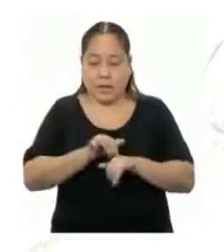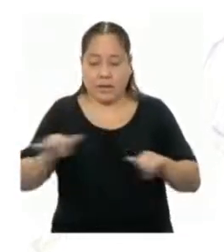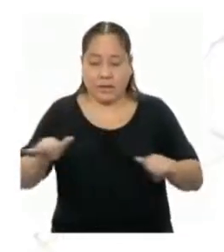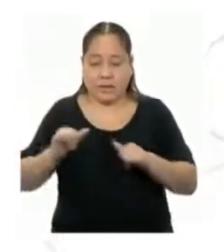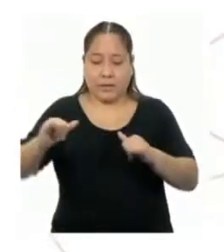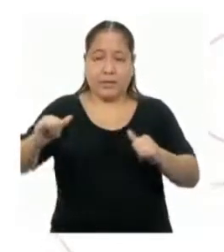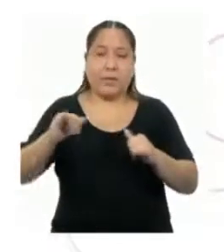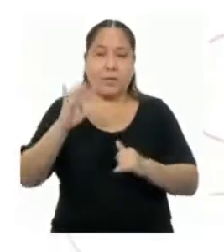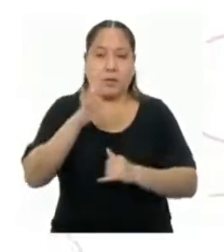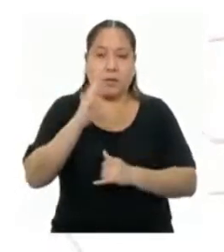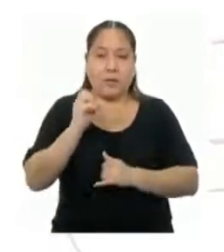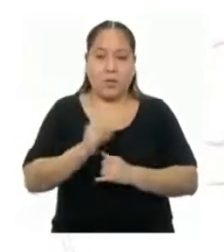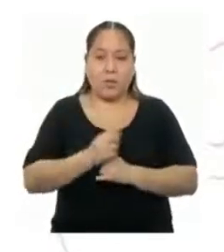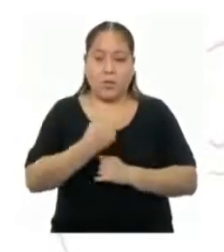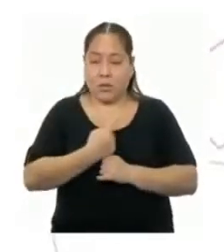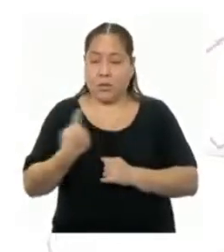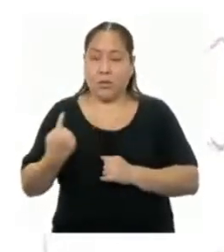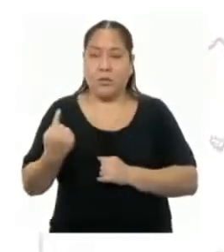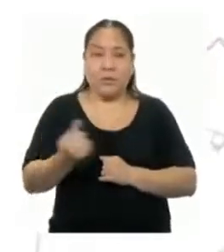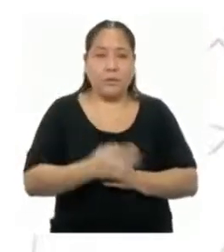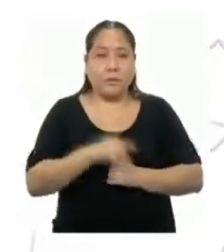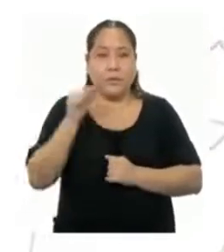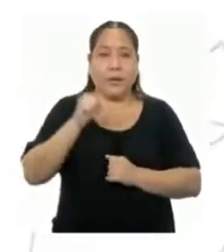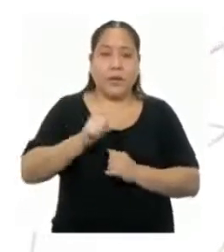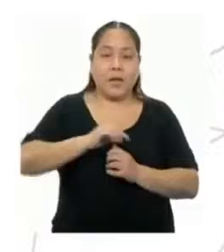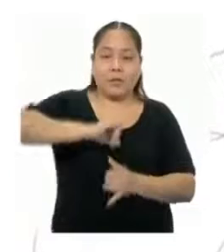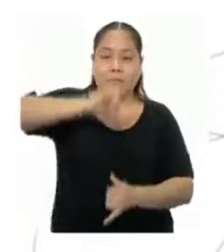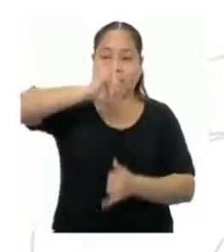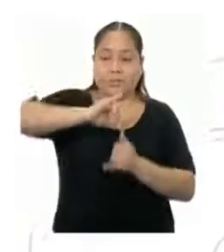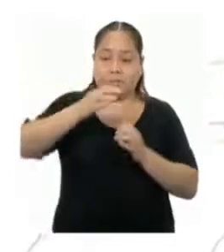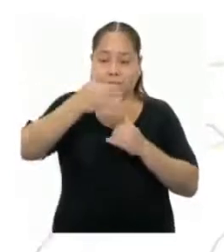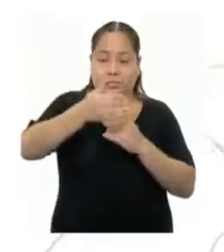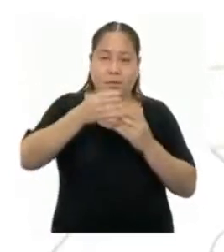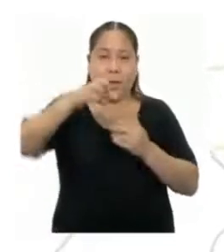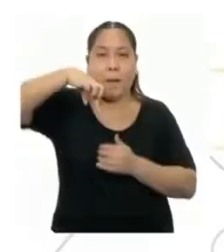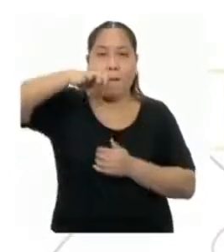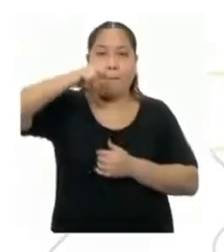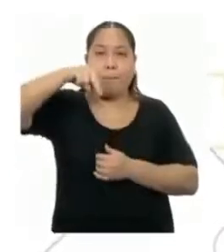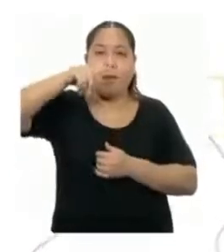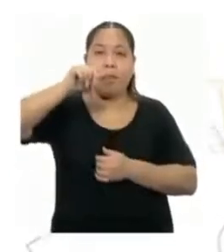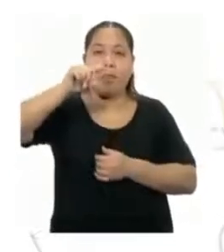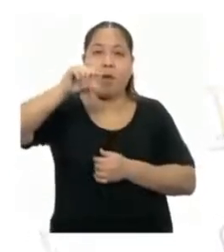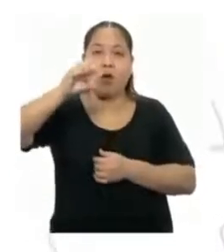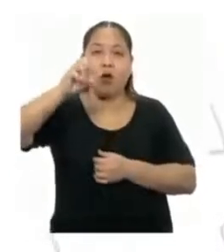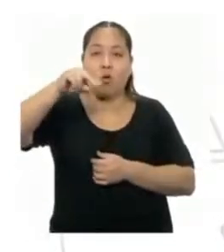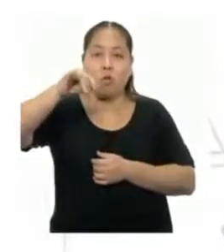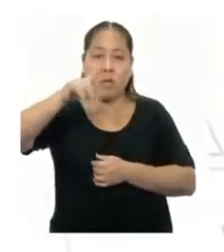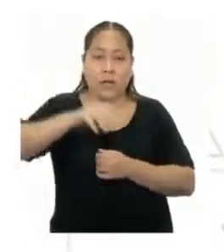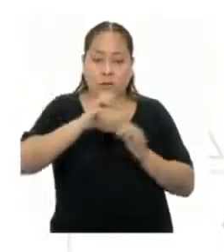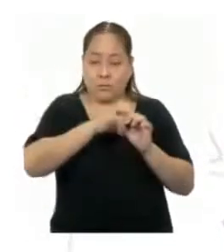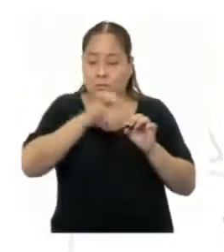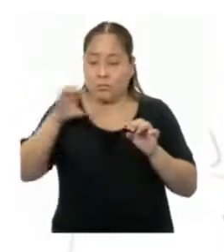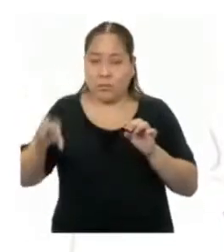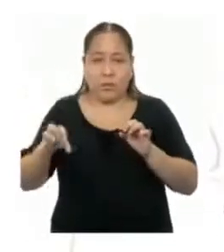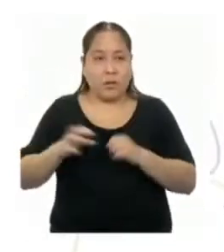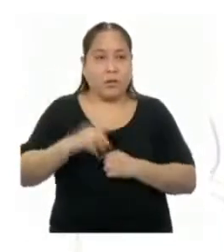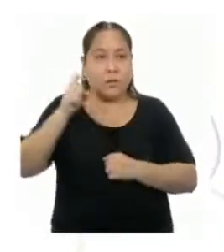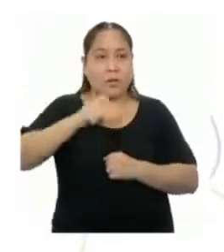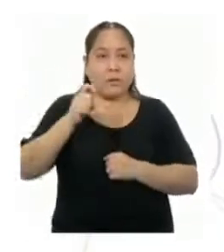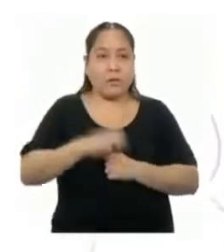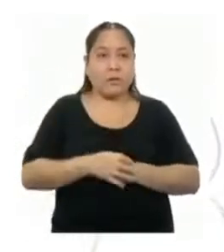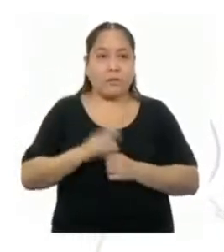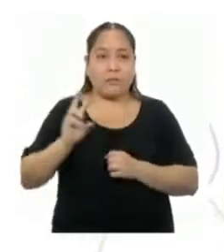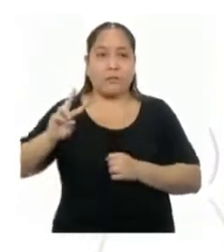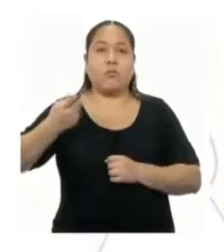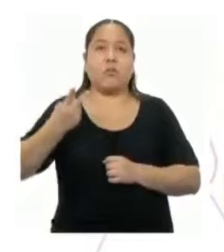de 50 centímetros cada una para hacer un prisma pentagonal. Y para hacer 2 prismas de la misma forma, voy a